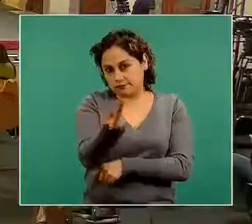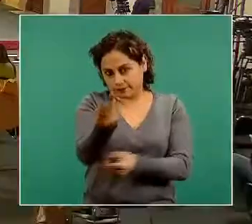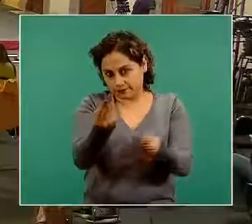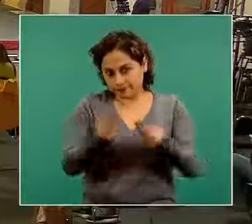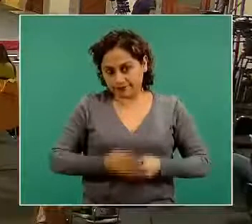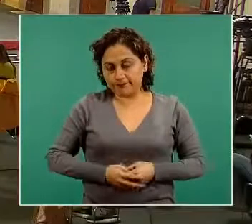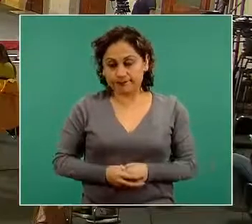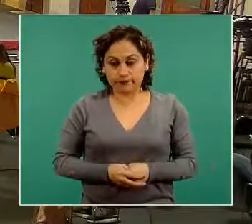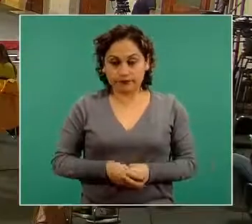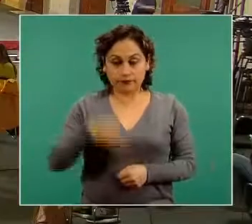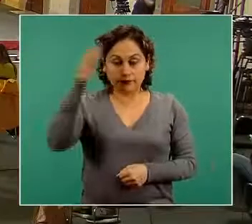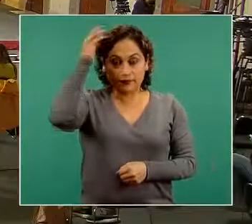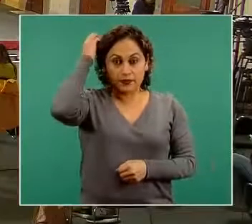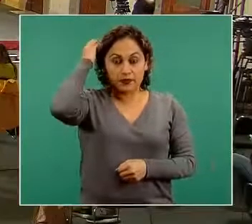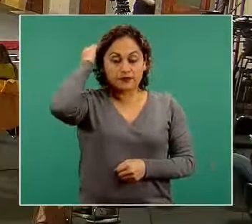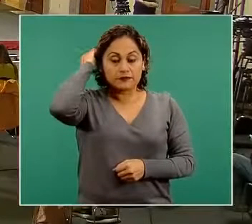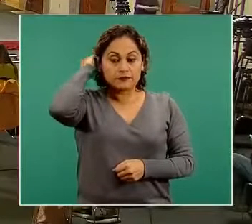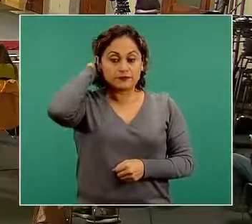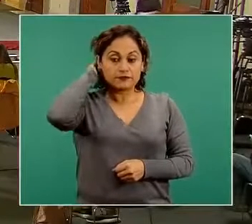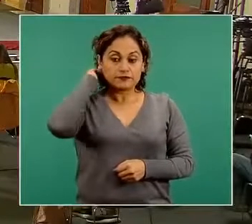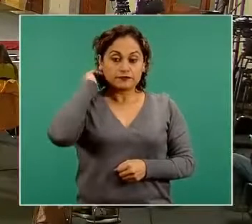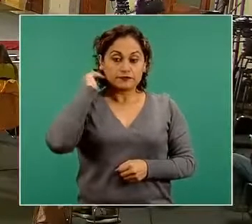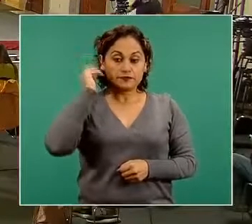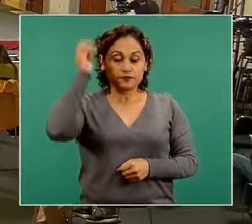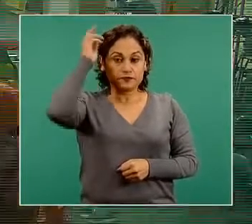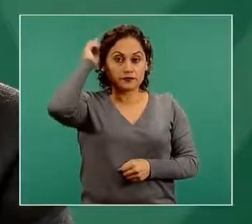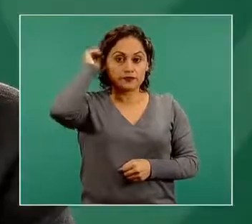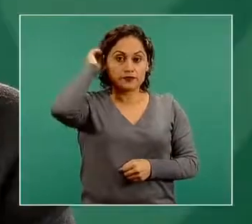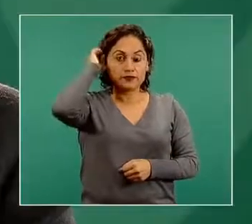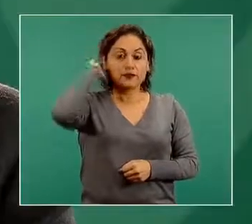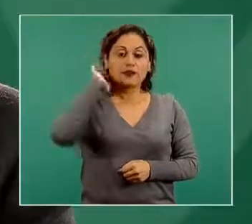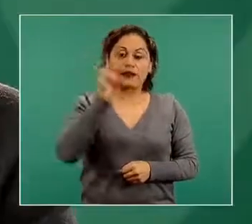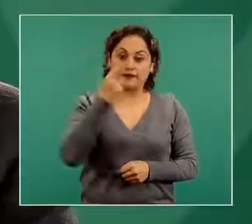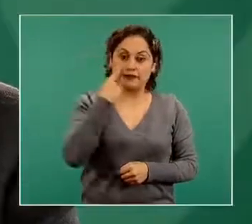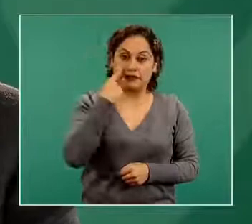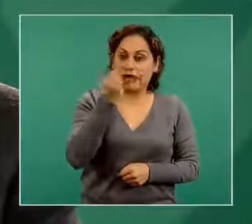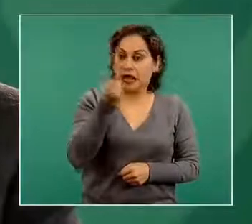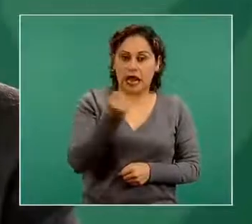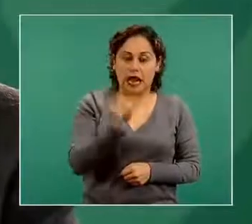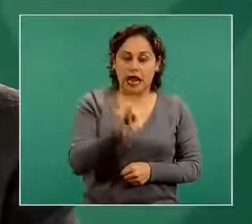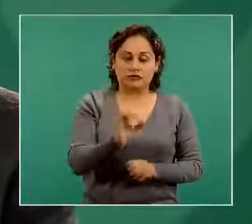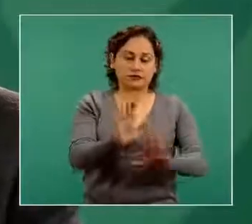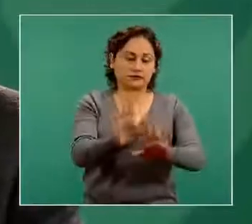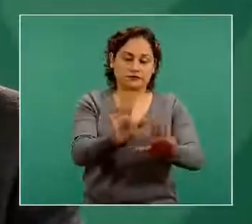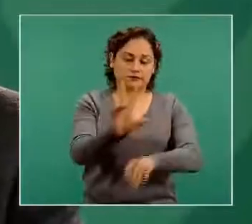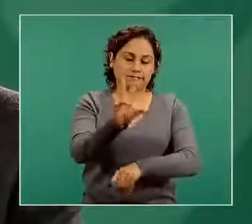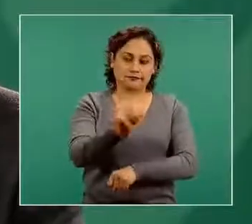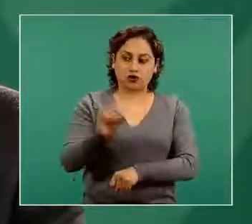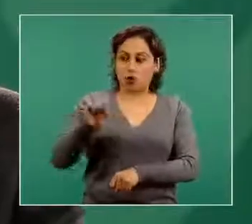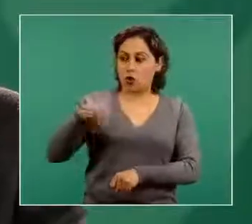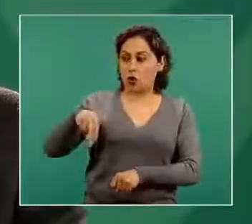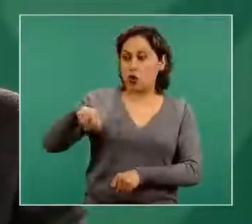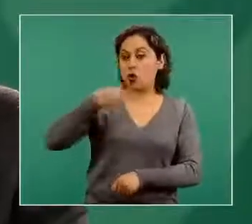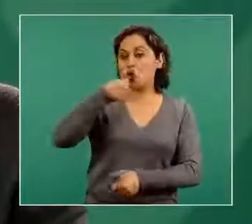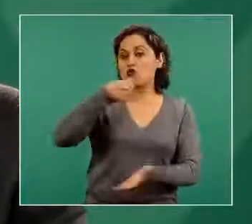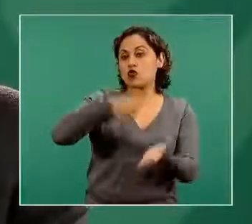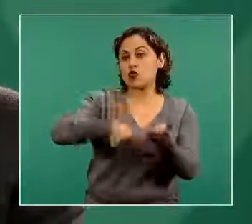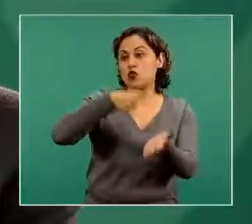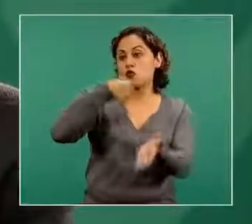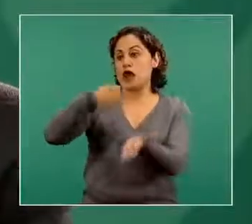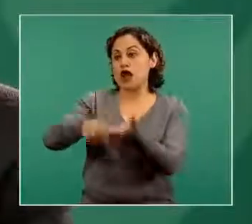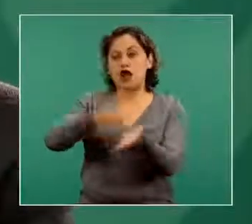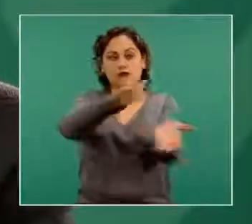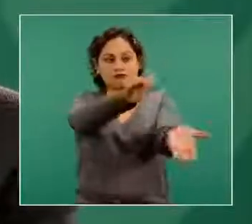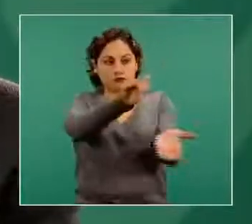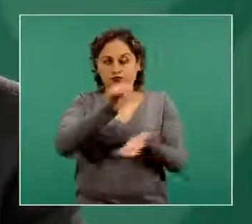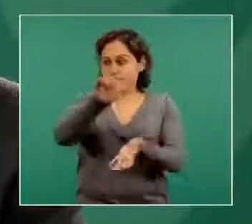Muchas gracias. No funciona así, o sea, no es de que la ONU le manda una carta a cada país y le dice dámelas porque me las voy a llevar a